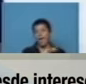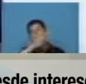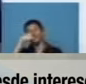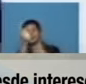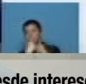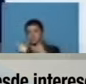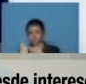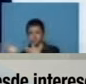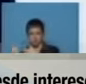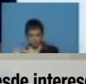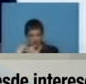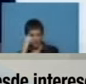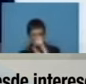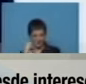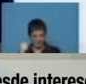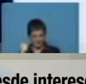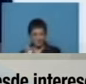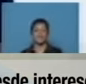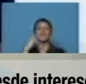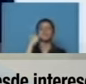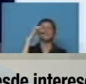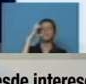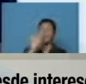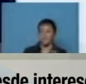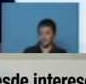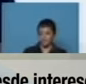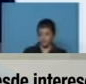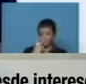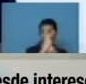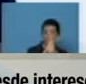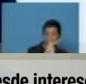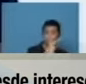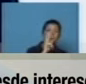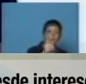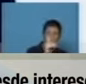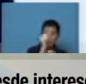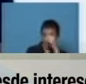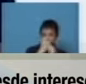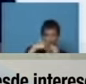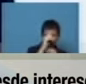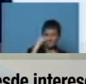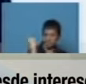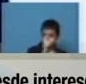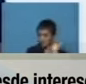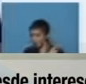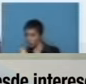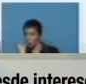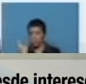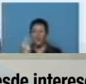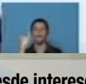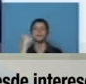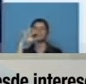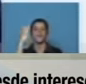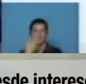también de las empresas. YPF es una de las 2.000 empresas más importantes